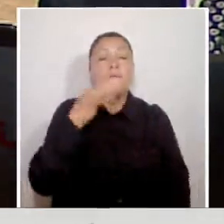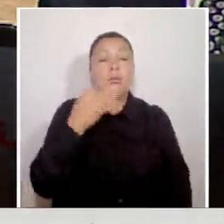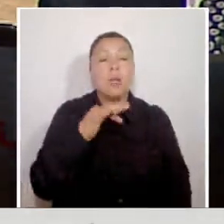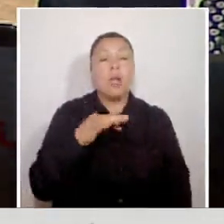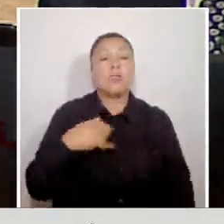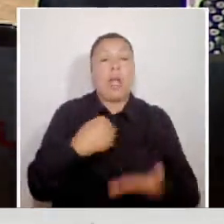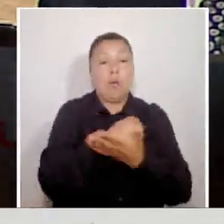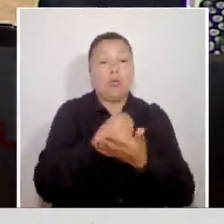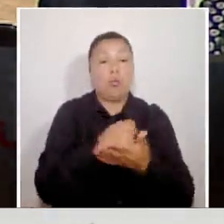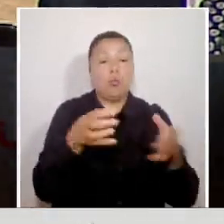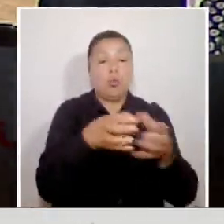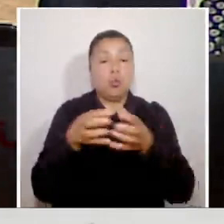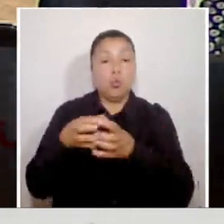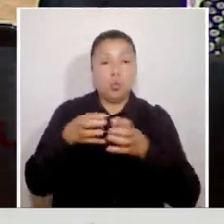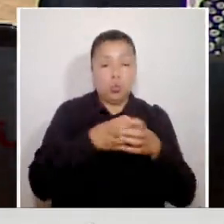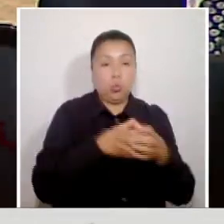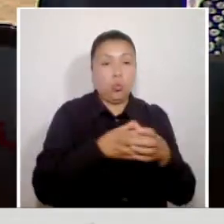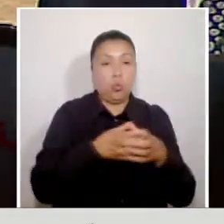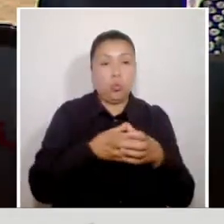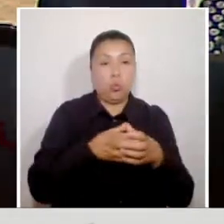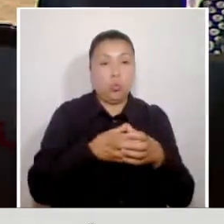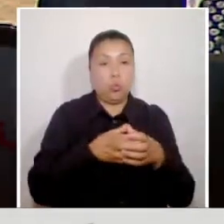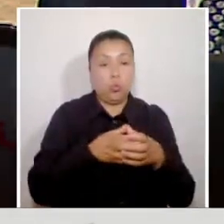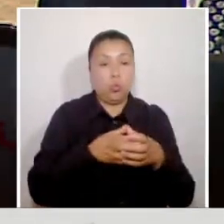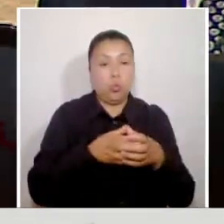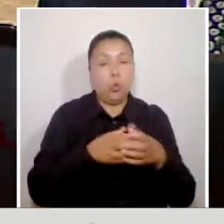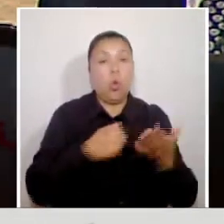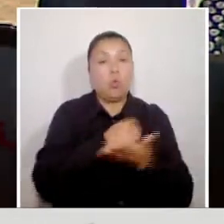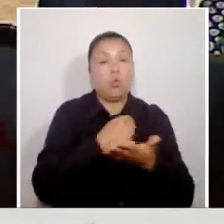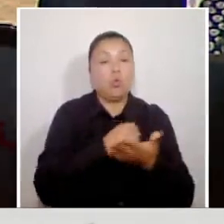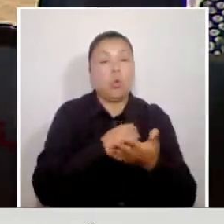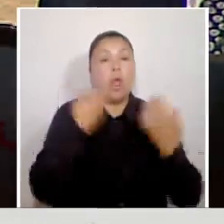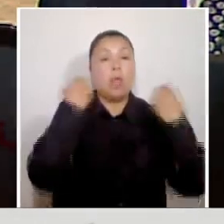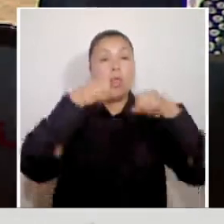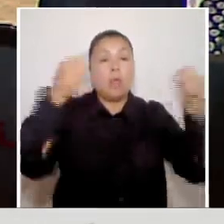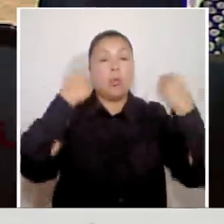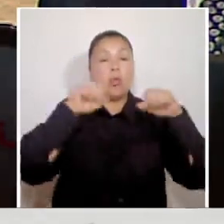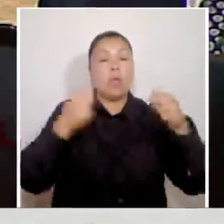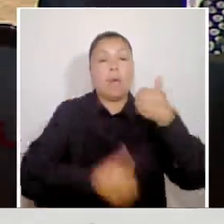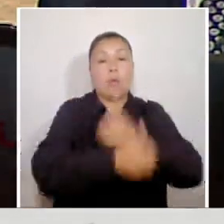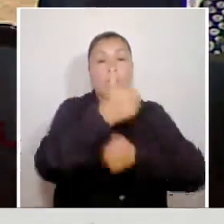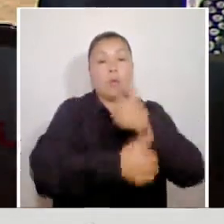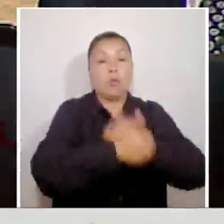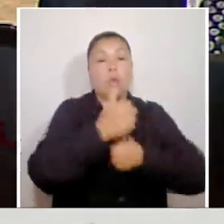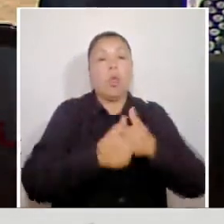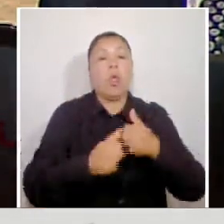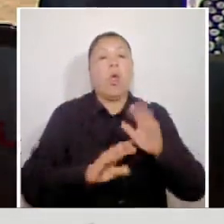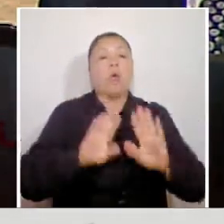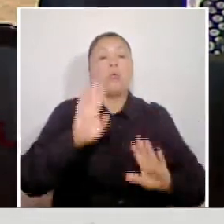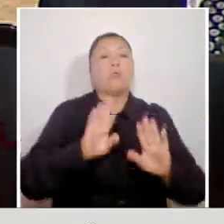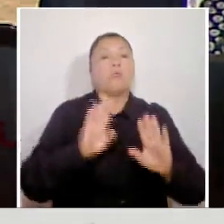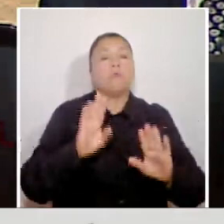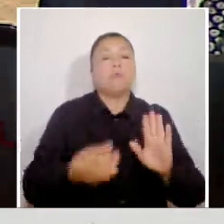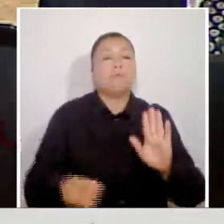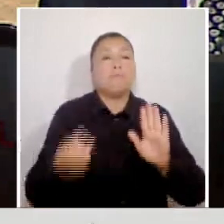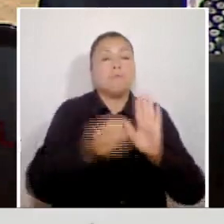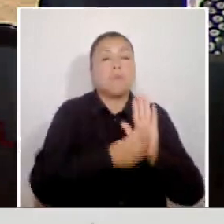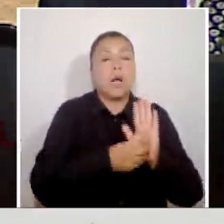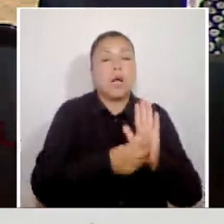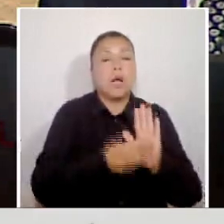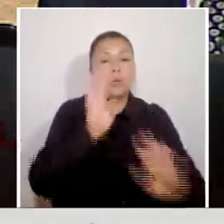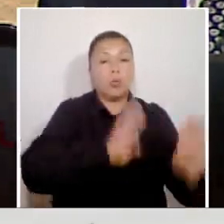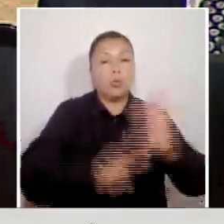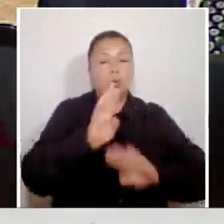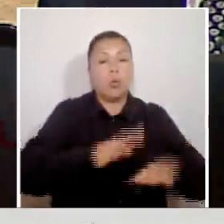agrupan las e sociedades deportivas profesionales que tiene que ver con incorporarle mayores niveles de resguardo y de